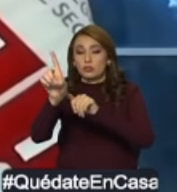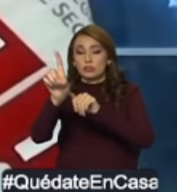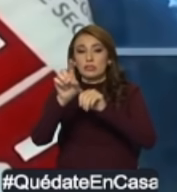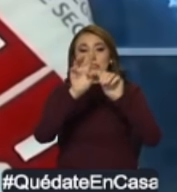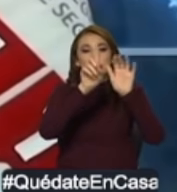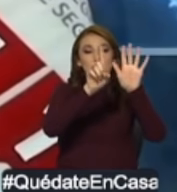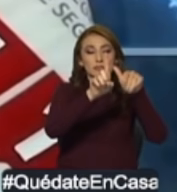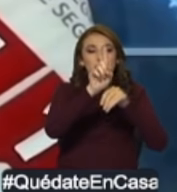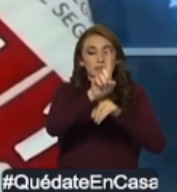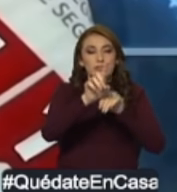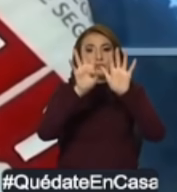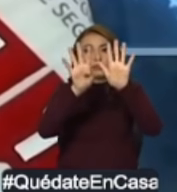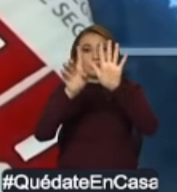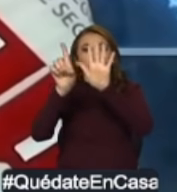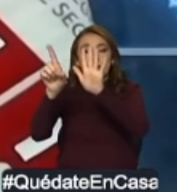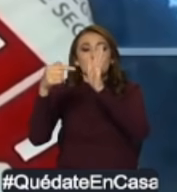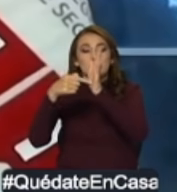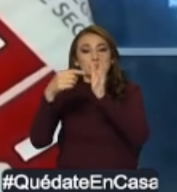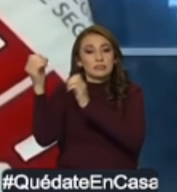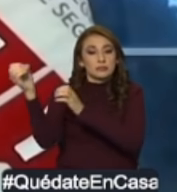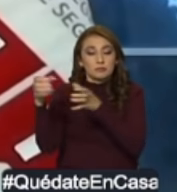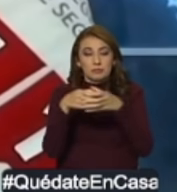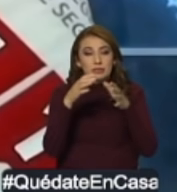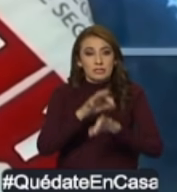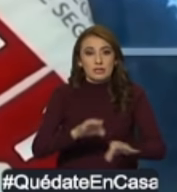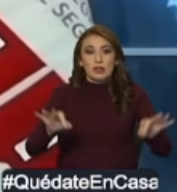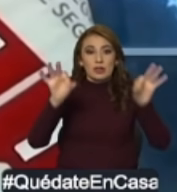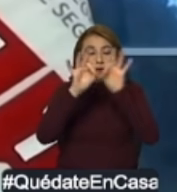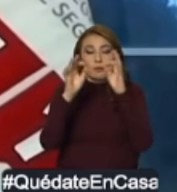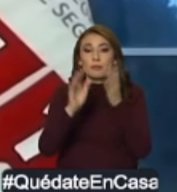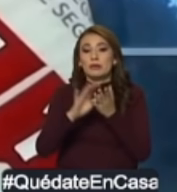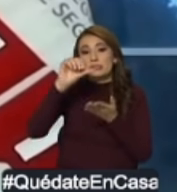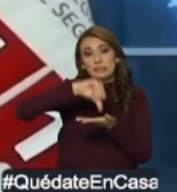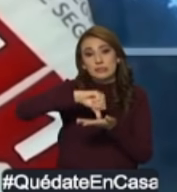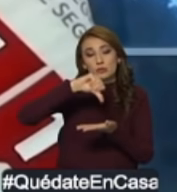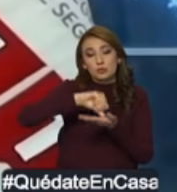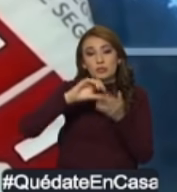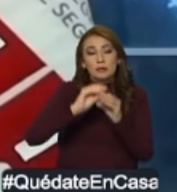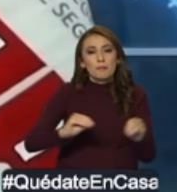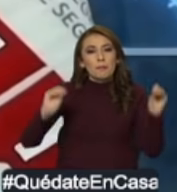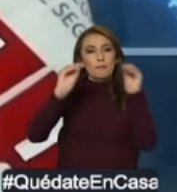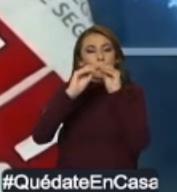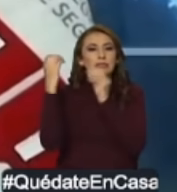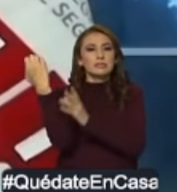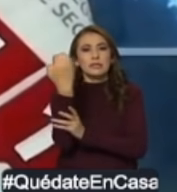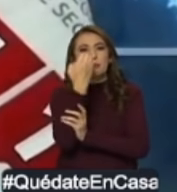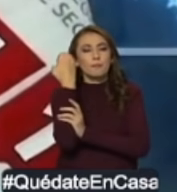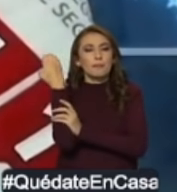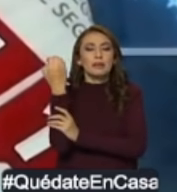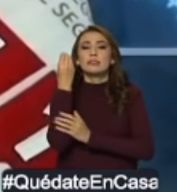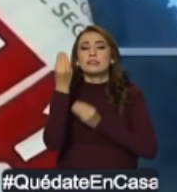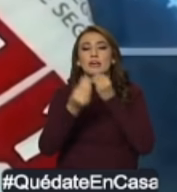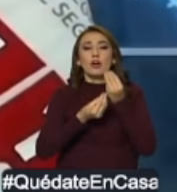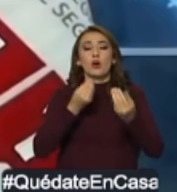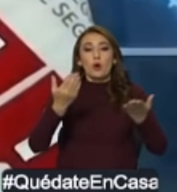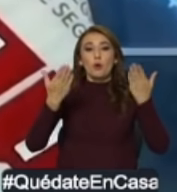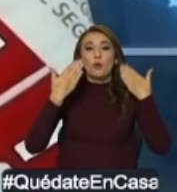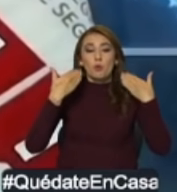196.174 atenciones respecto a crisis sanitaria. La principal ciudad que más emergencias respecto a esto ha generado son Guayaquil